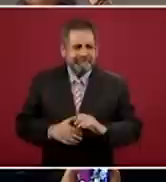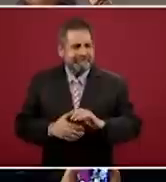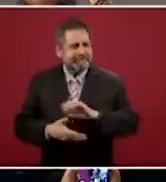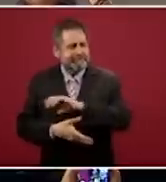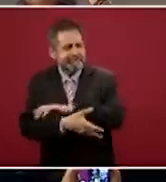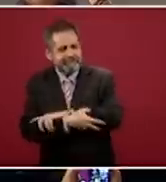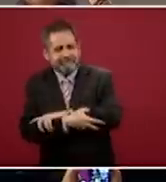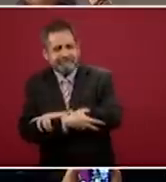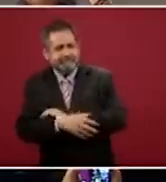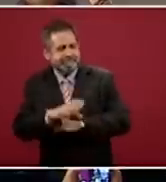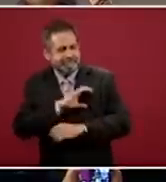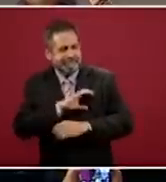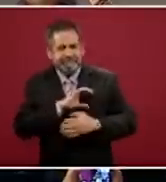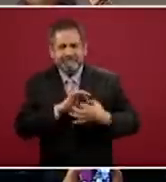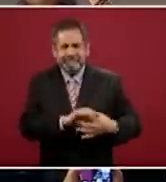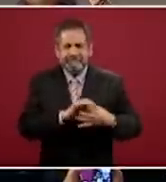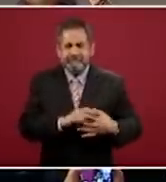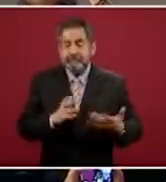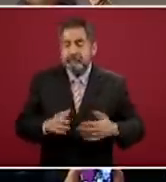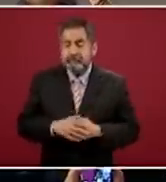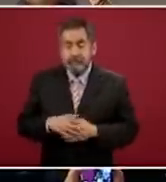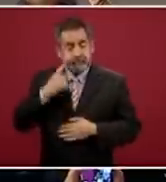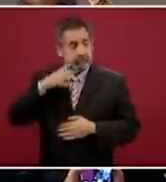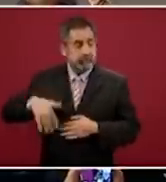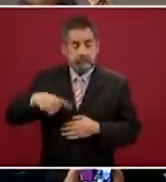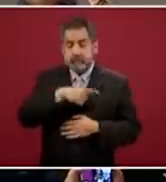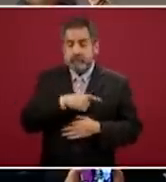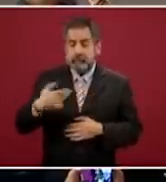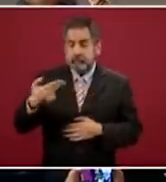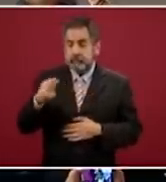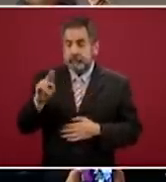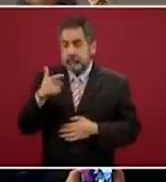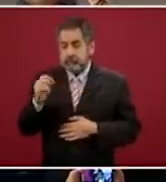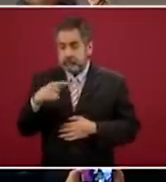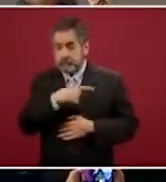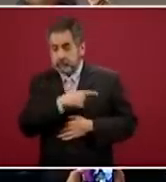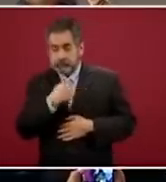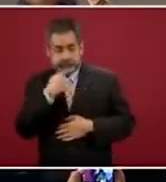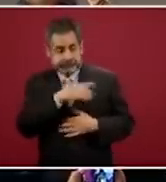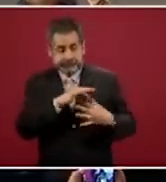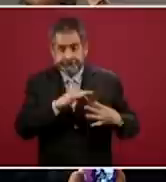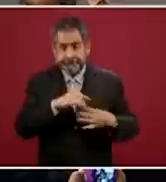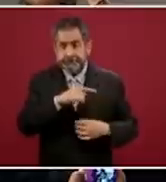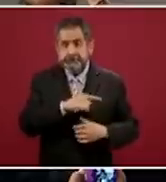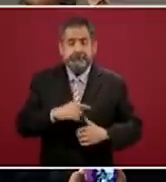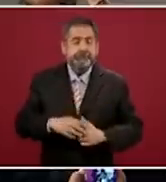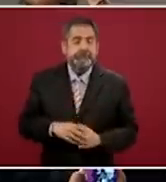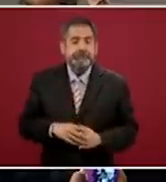fraternidad. Ahora que estaba yo escuchando a Hugo de que en el